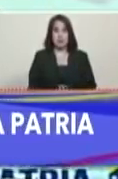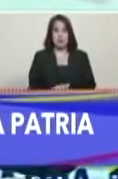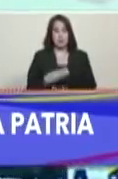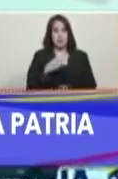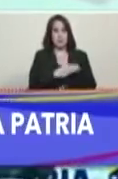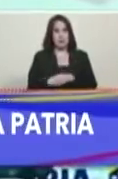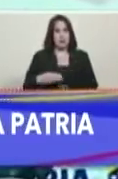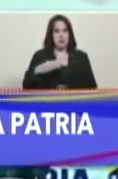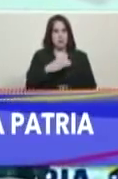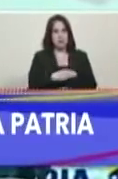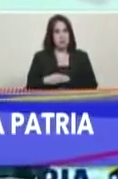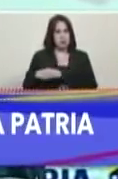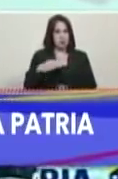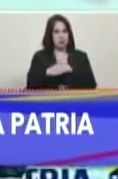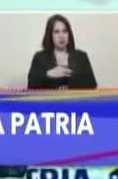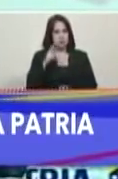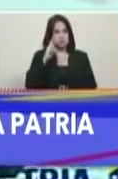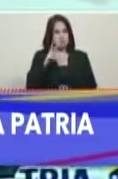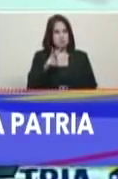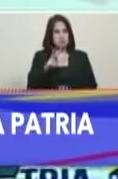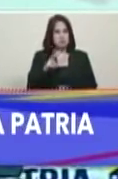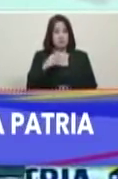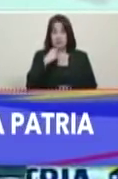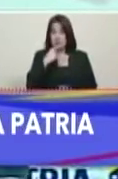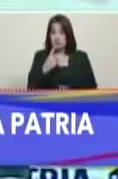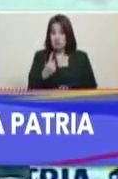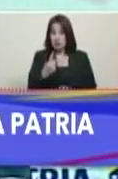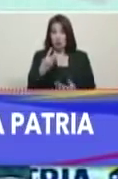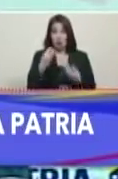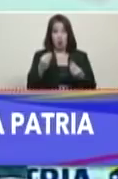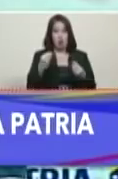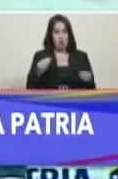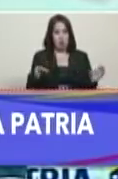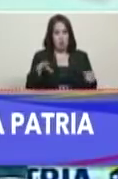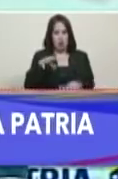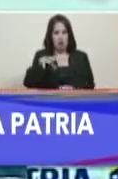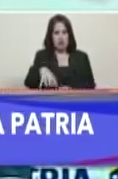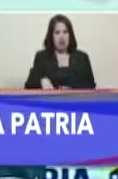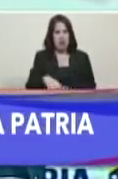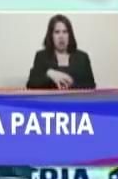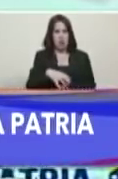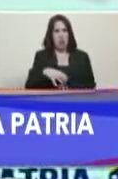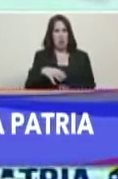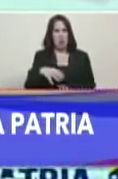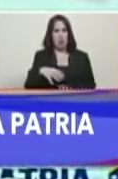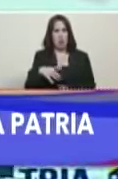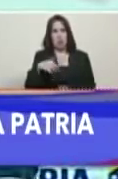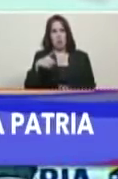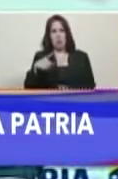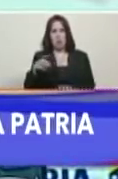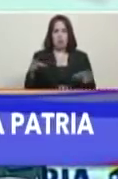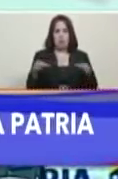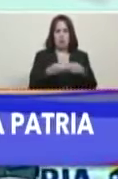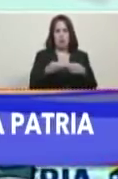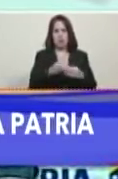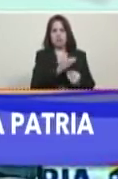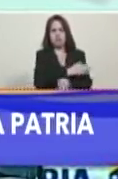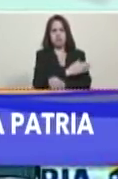misión. Él dijo, bajo el Estado burgués y el Estado burocrático, nunca vamos a hacer nada.